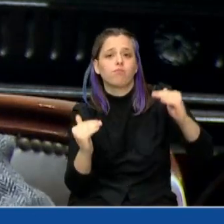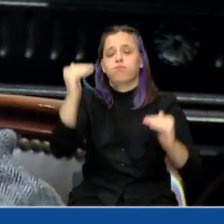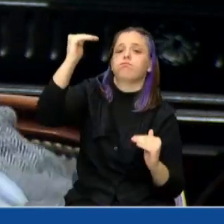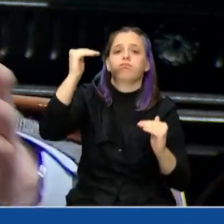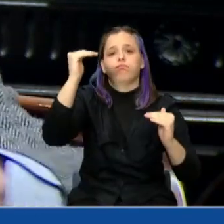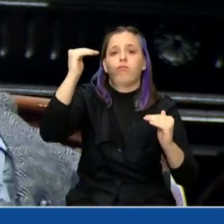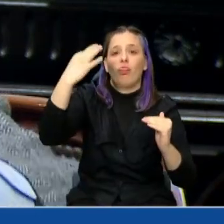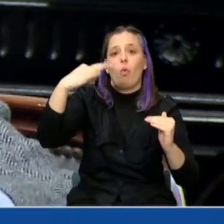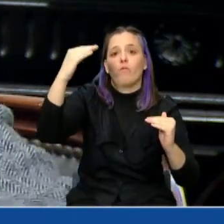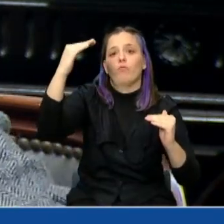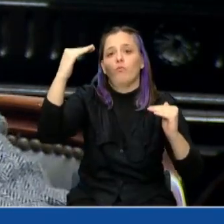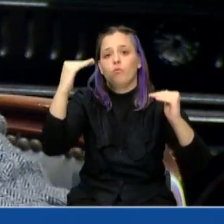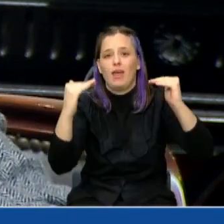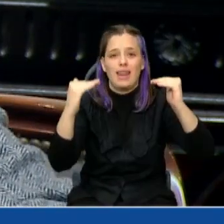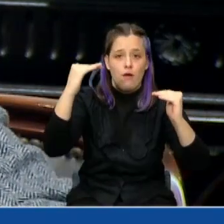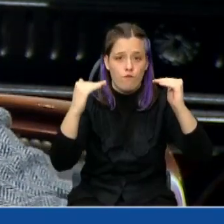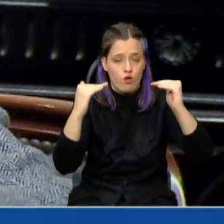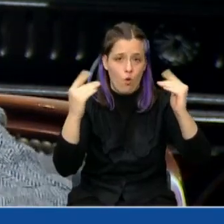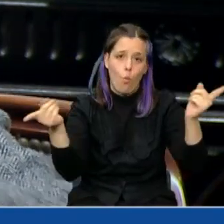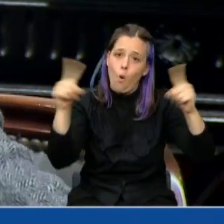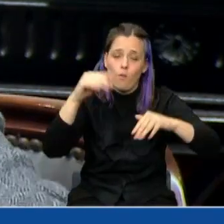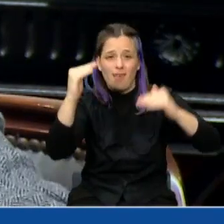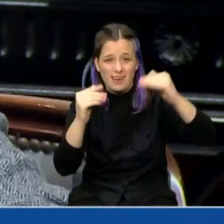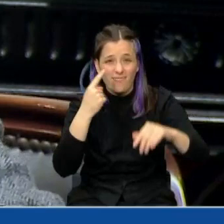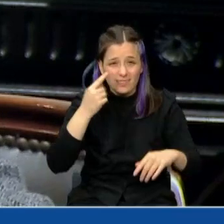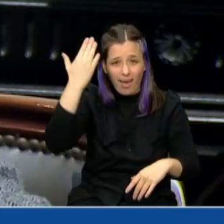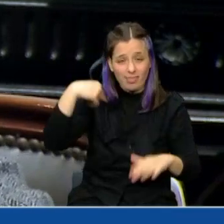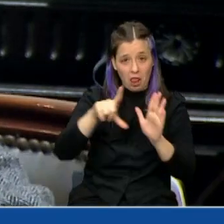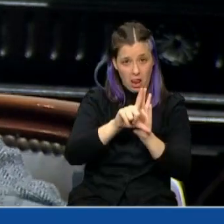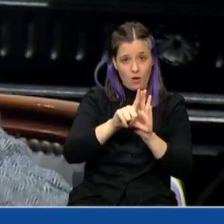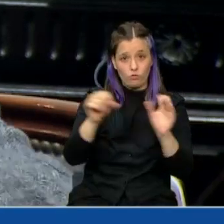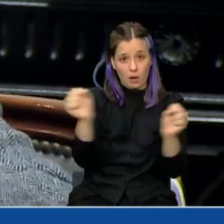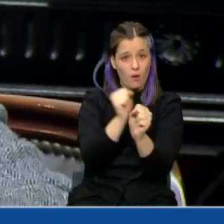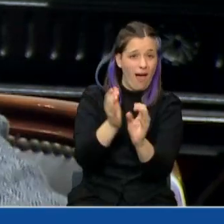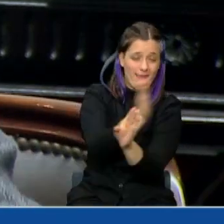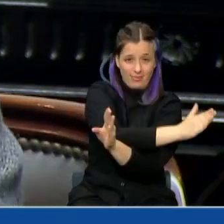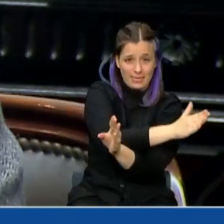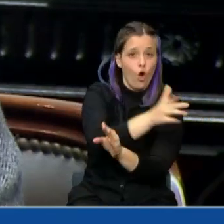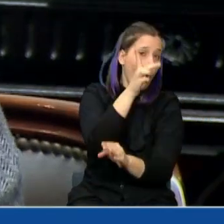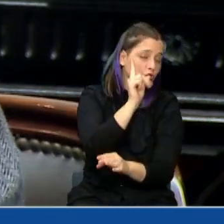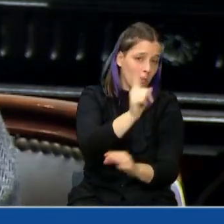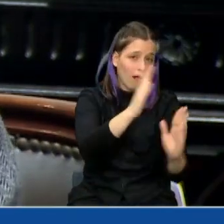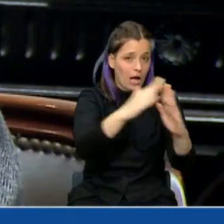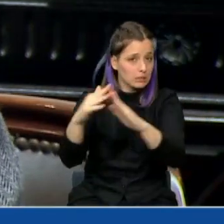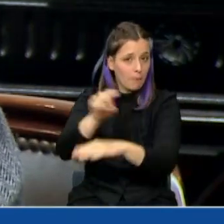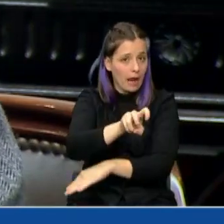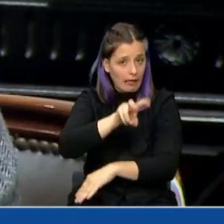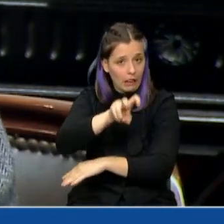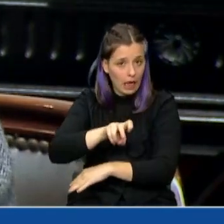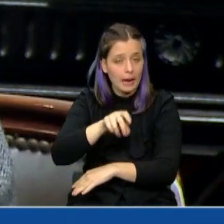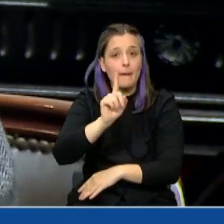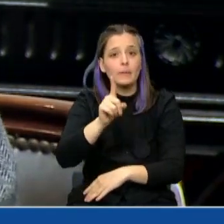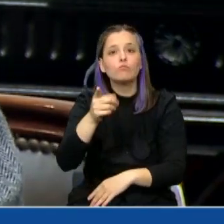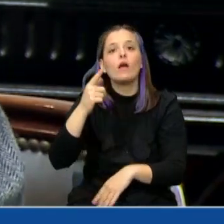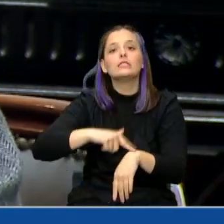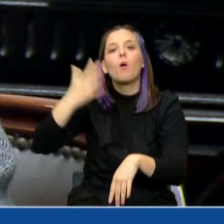ley, cuando había esa oferta de 8.000 inmuebles ofrecidos en alquiler aquí en la ciudad de Buenos Aires, lo que regía era el